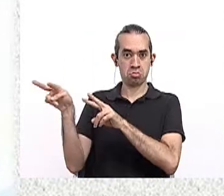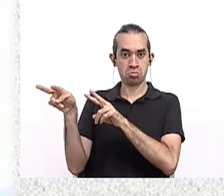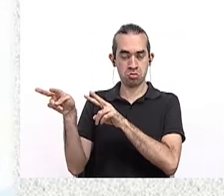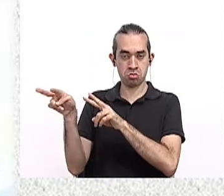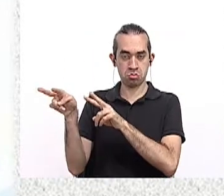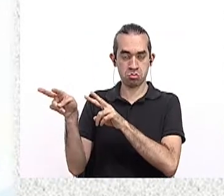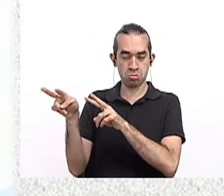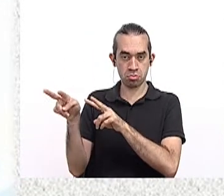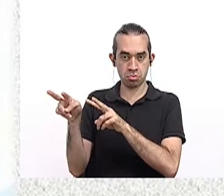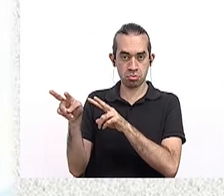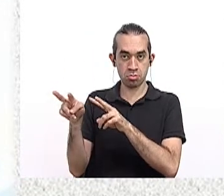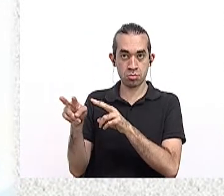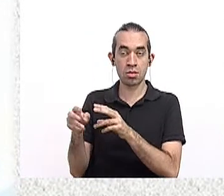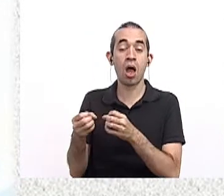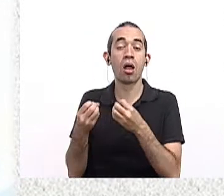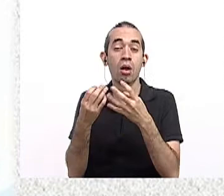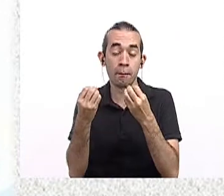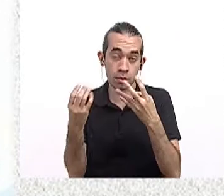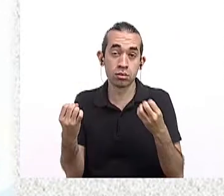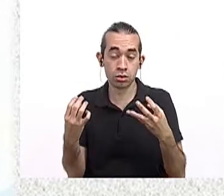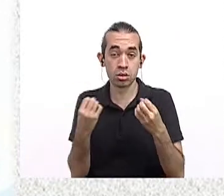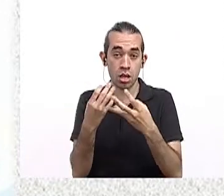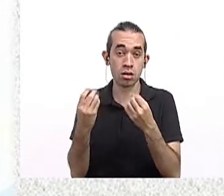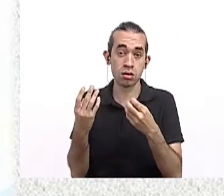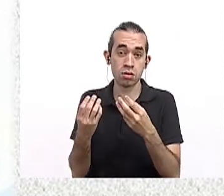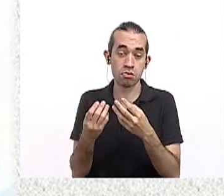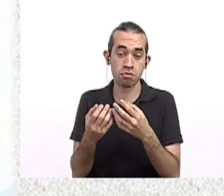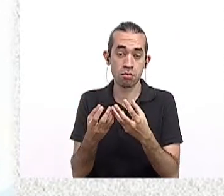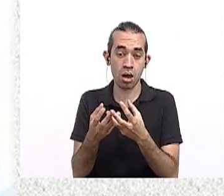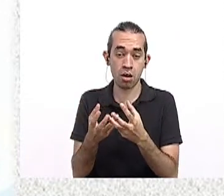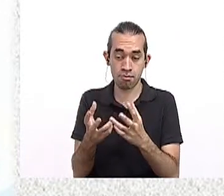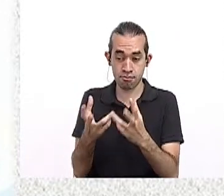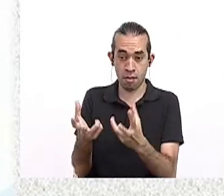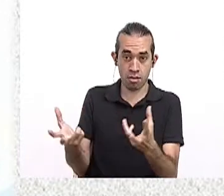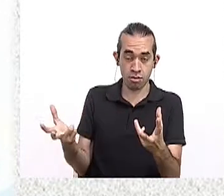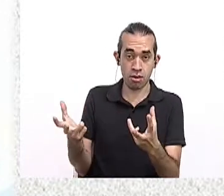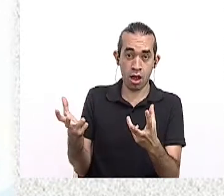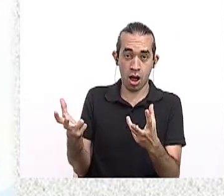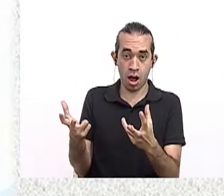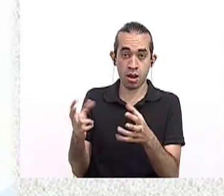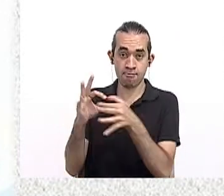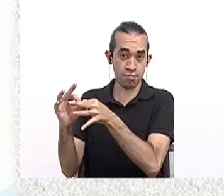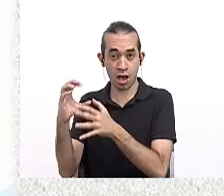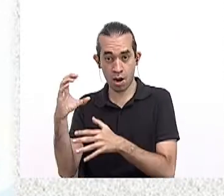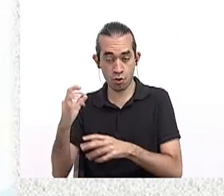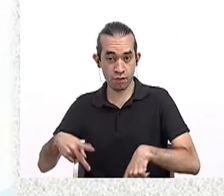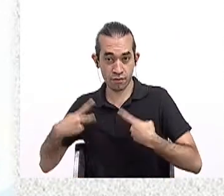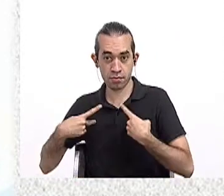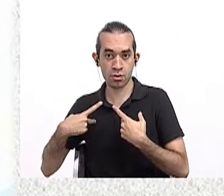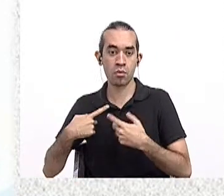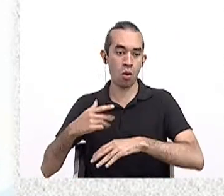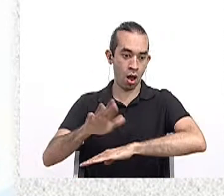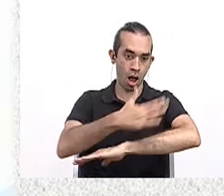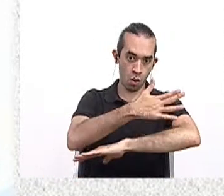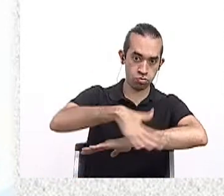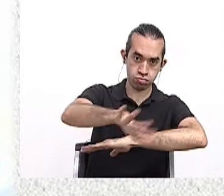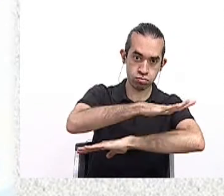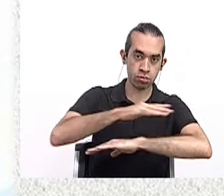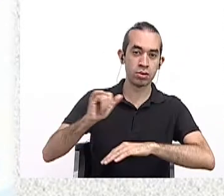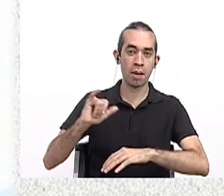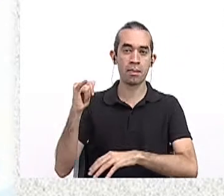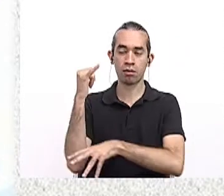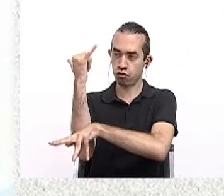cuando llega a acumularse muchísimas muchísima materia orgánica en los cuerpos de agua tanto en los cuerpos de agua costeros como estuarios